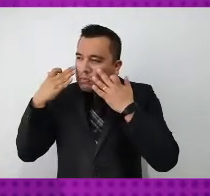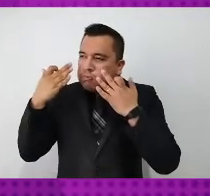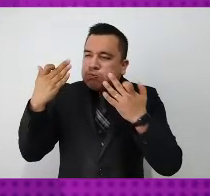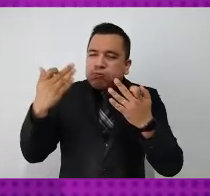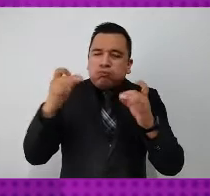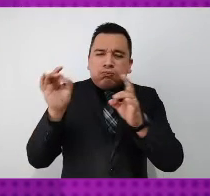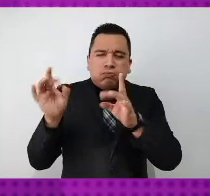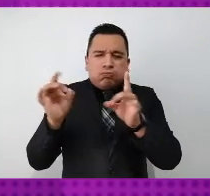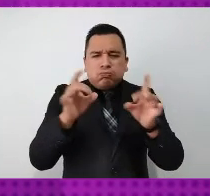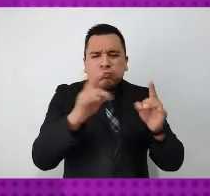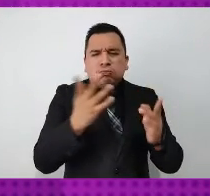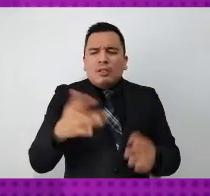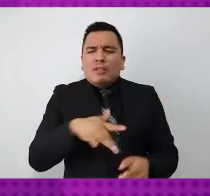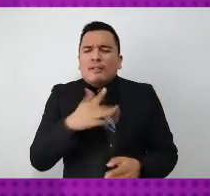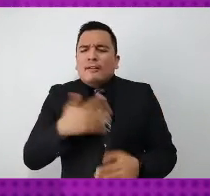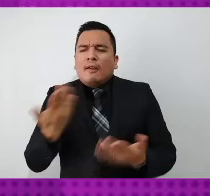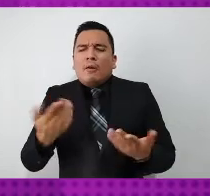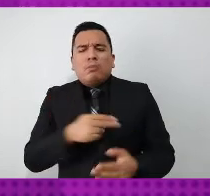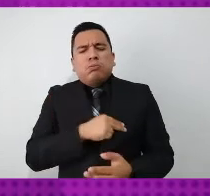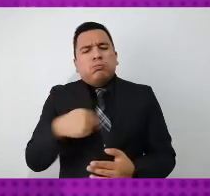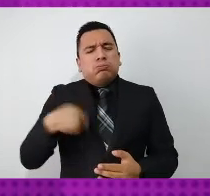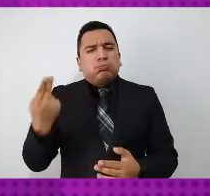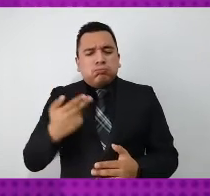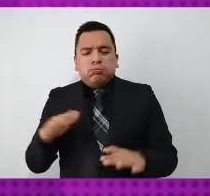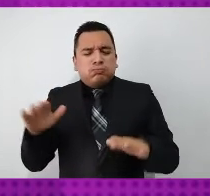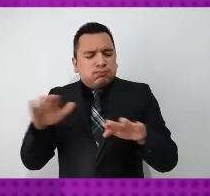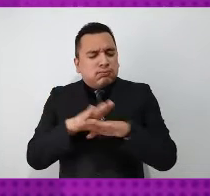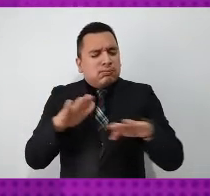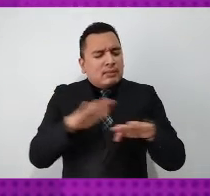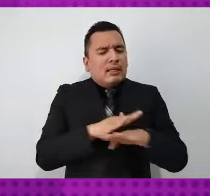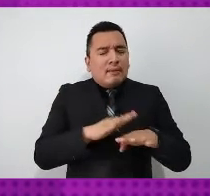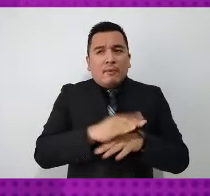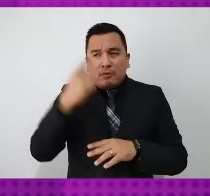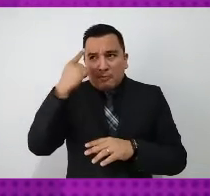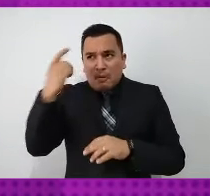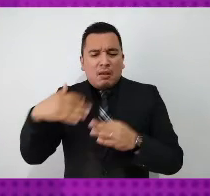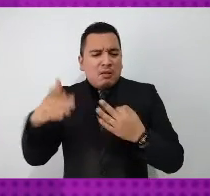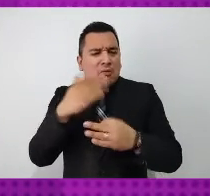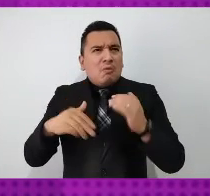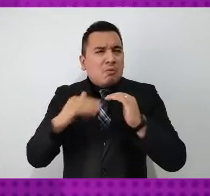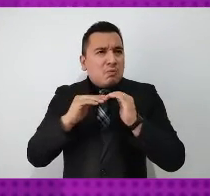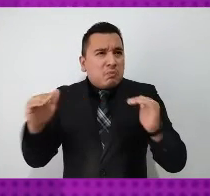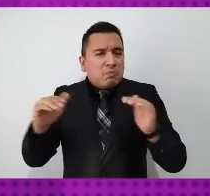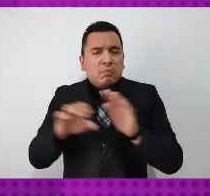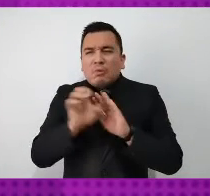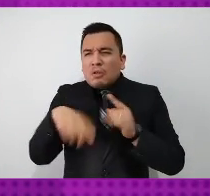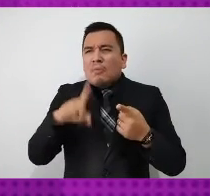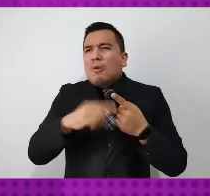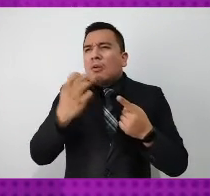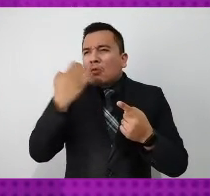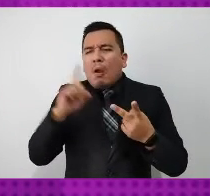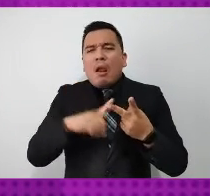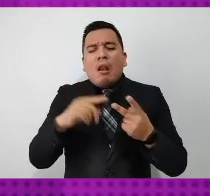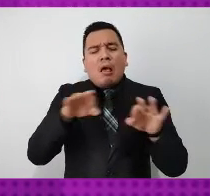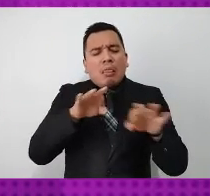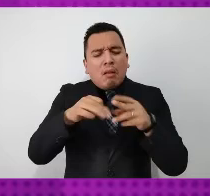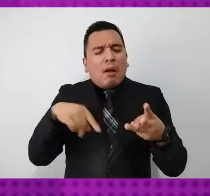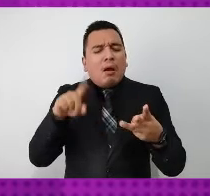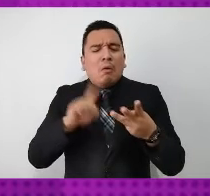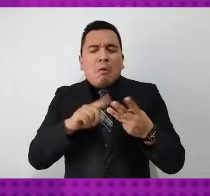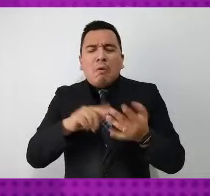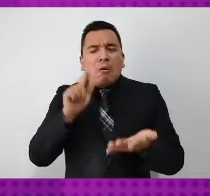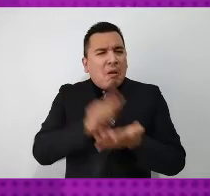deben coincidir para generar condiciones de igualdad en los rubros como educativo laboral legal de salud o